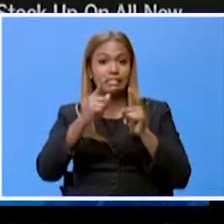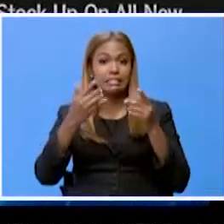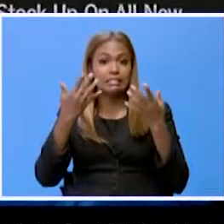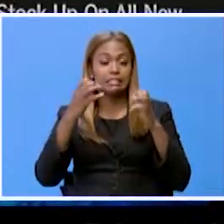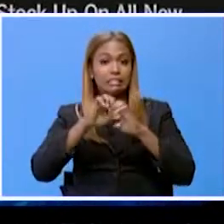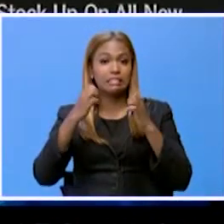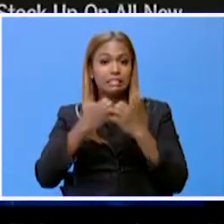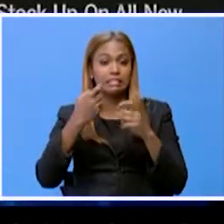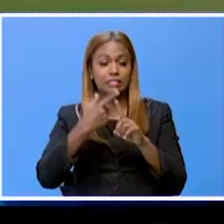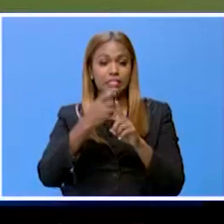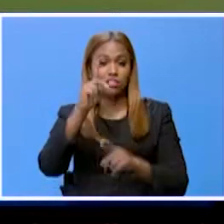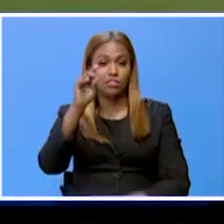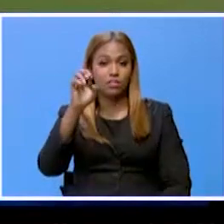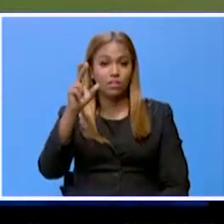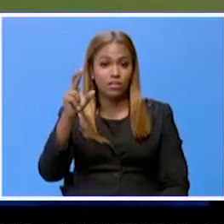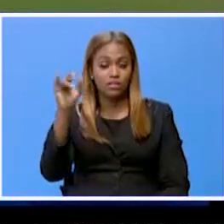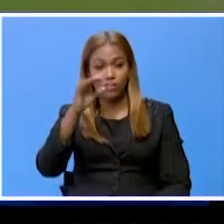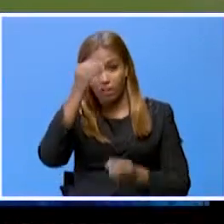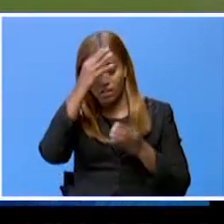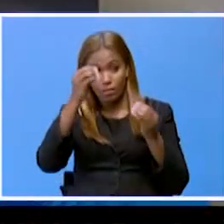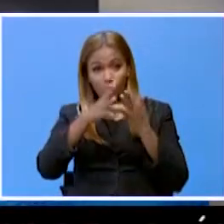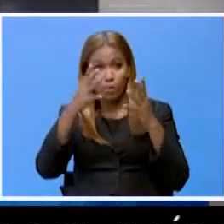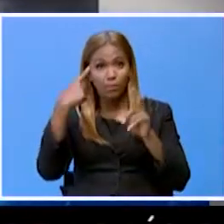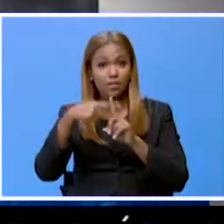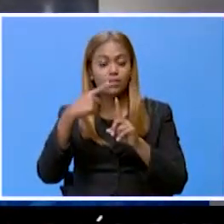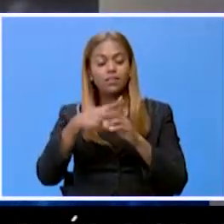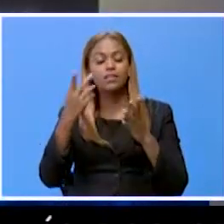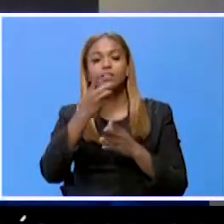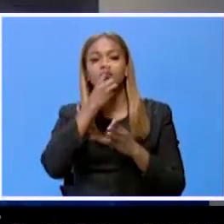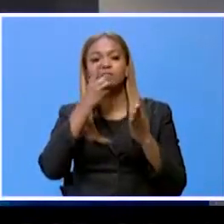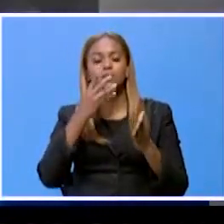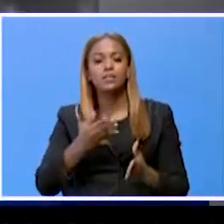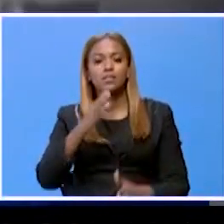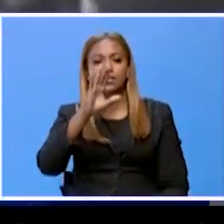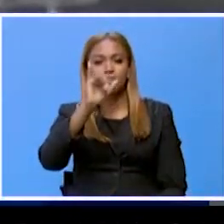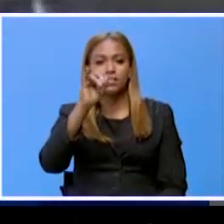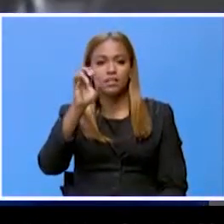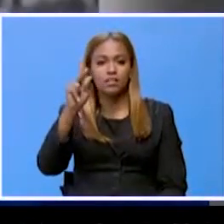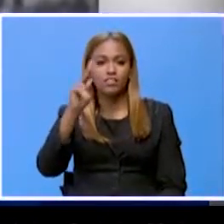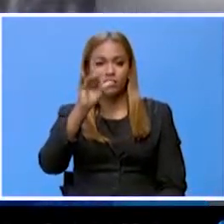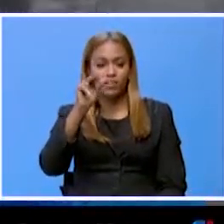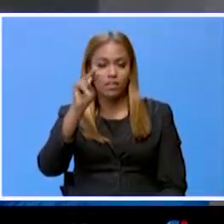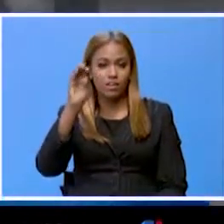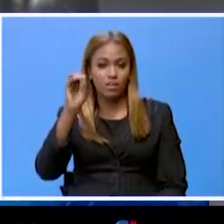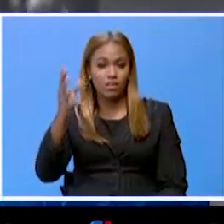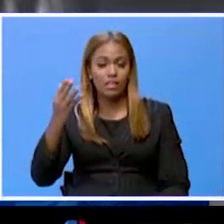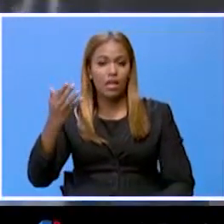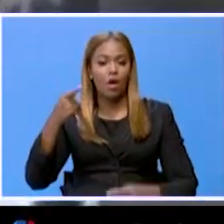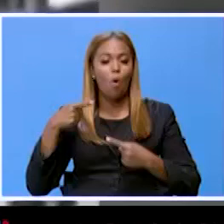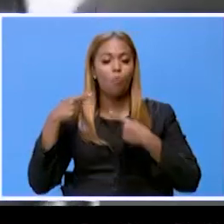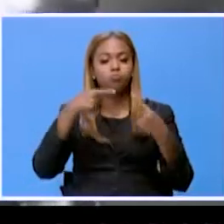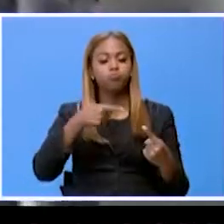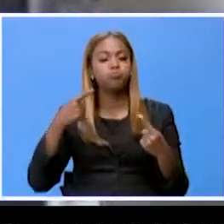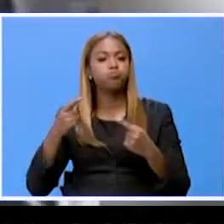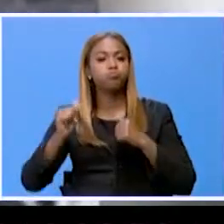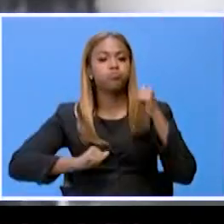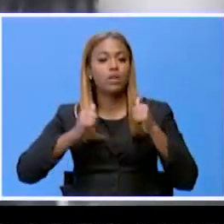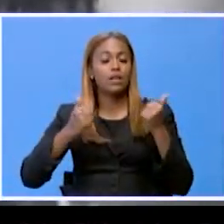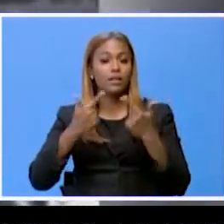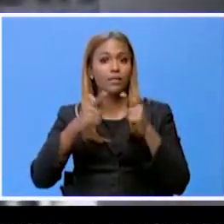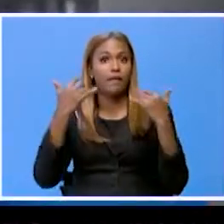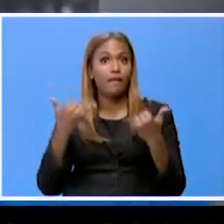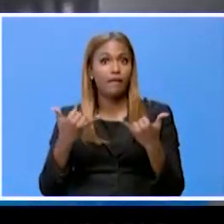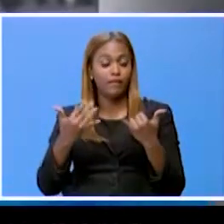Los Ángeles Dodgers. Y una información muy positiva es que el dominicano Jack Veneno, la leyenda de la lucha libre dominicana que